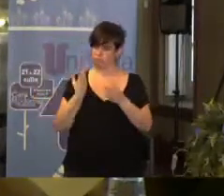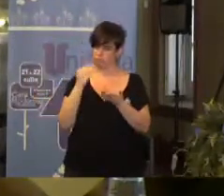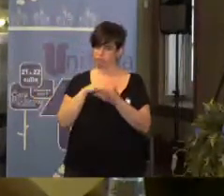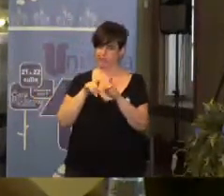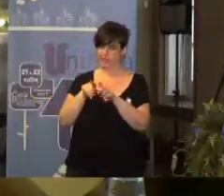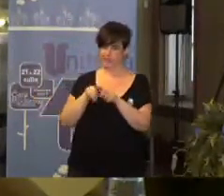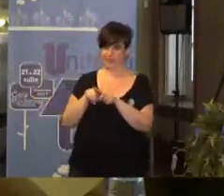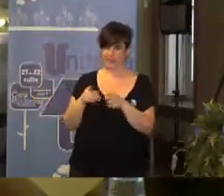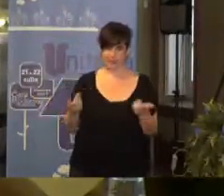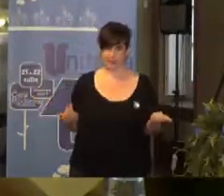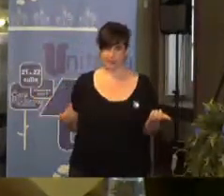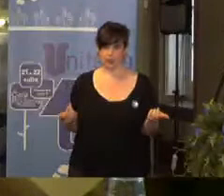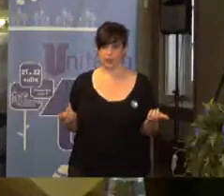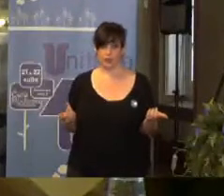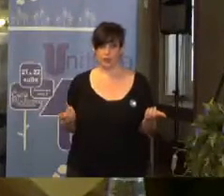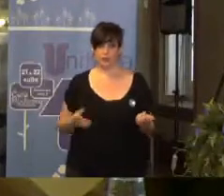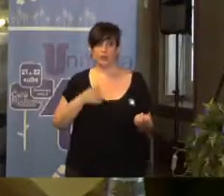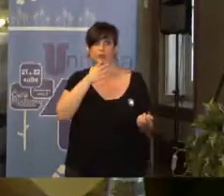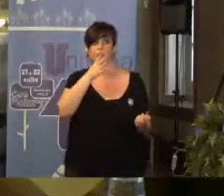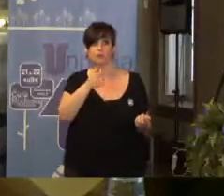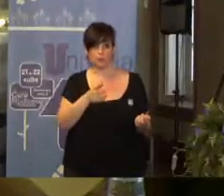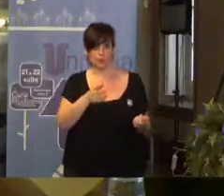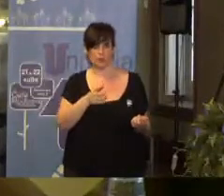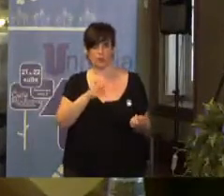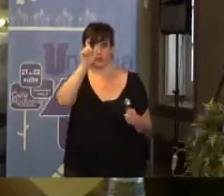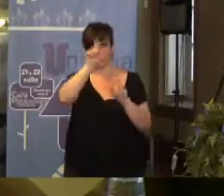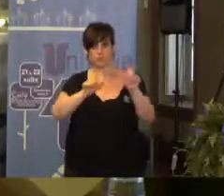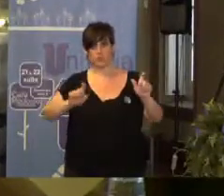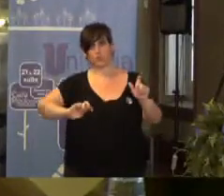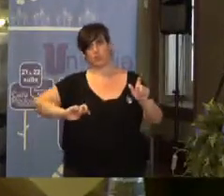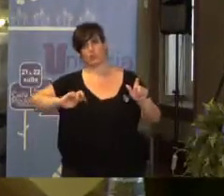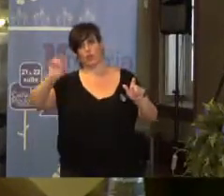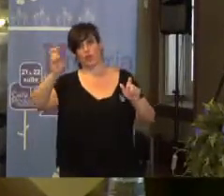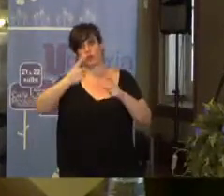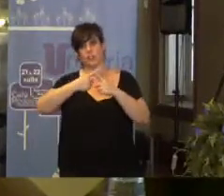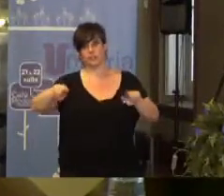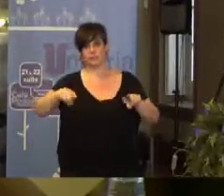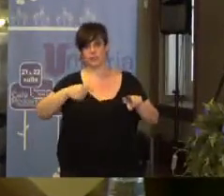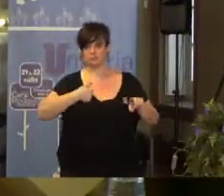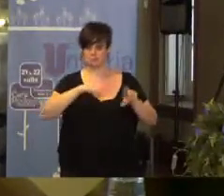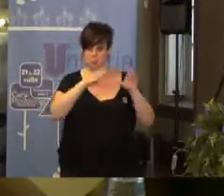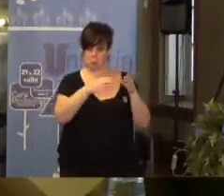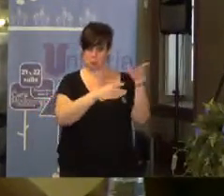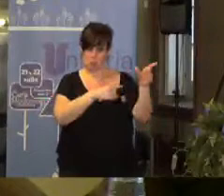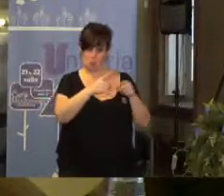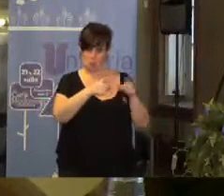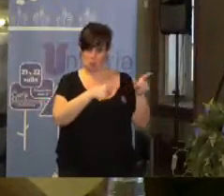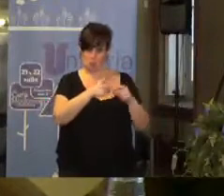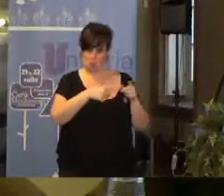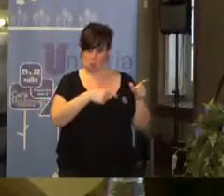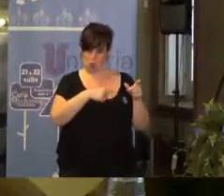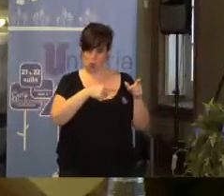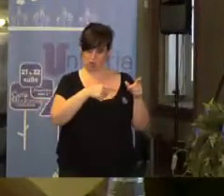E por iso, a diferencia de outras persoas, pois eu non dei o paso de abandonar o BNG no seu momento e incorporarme